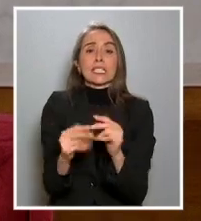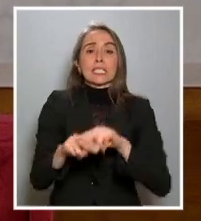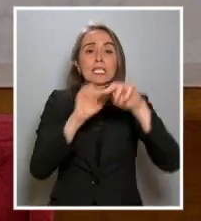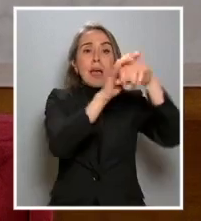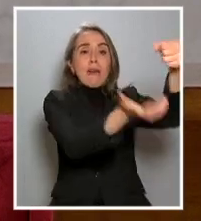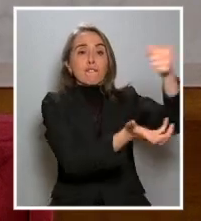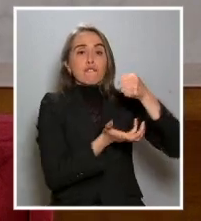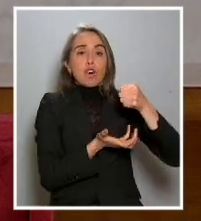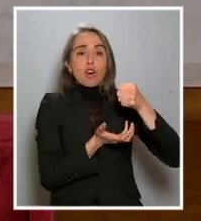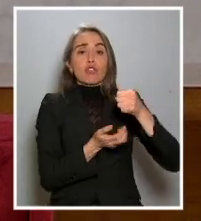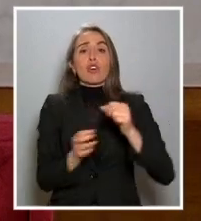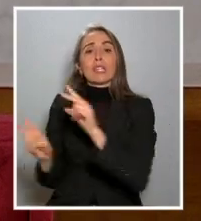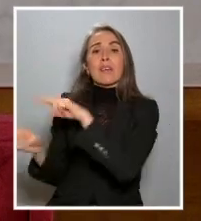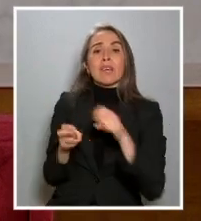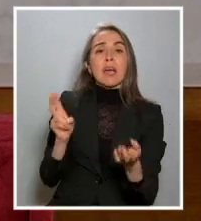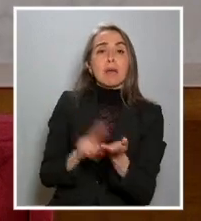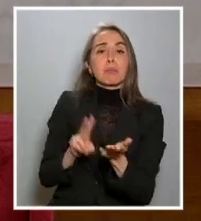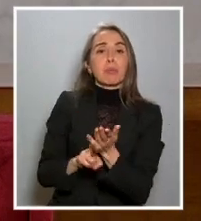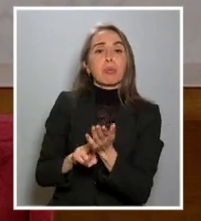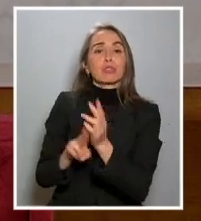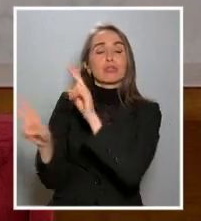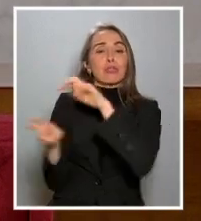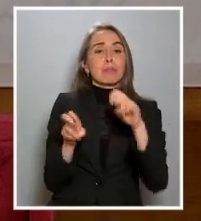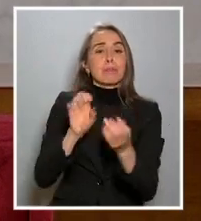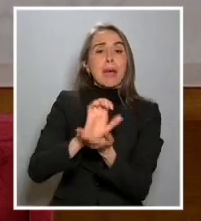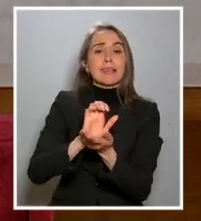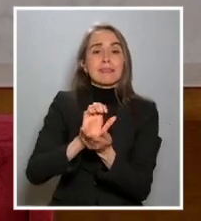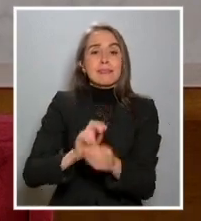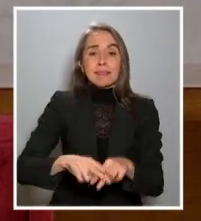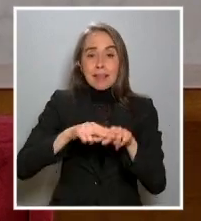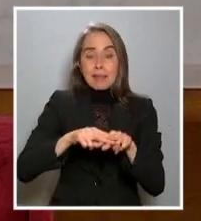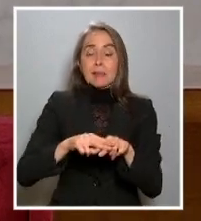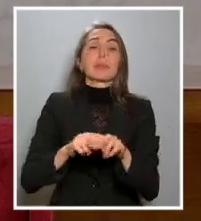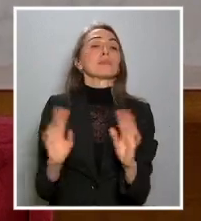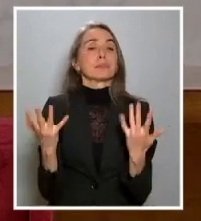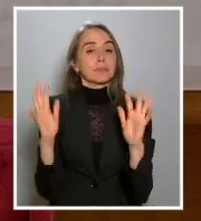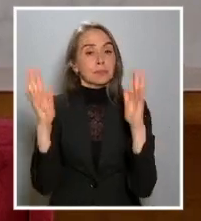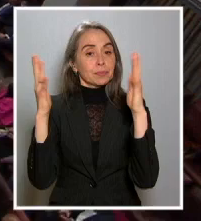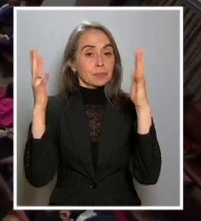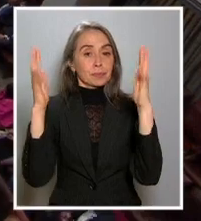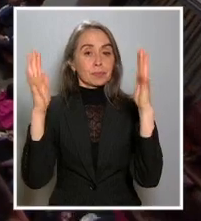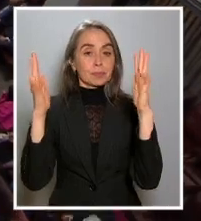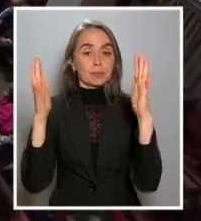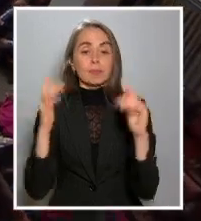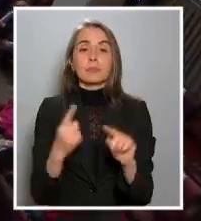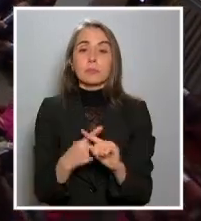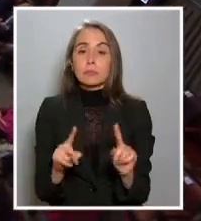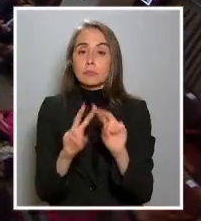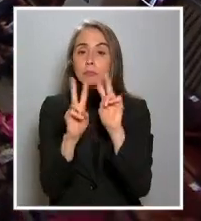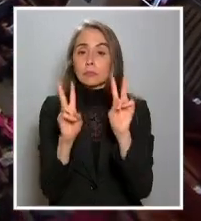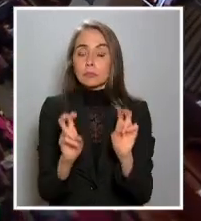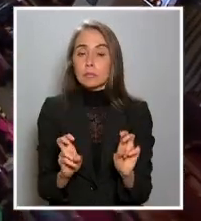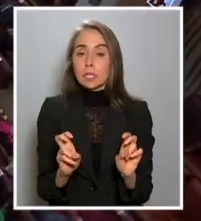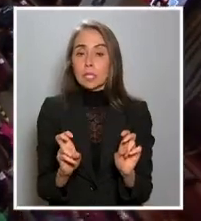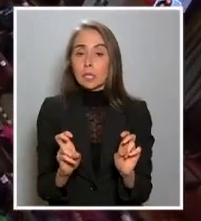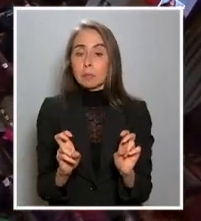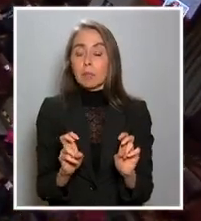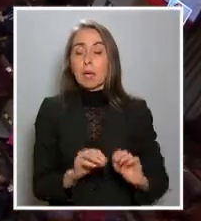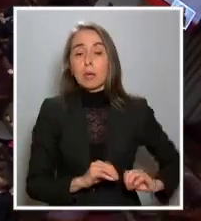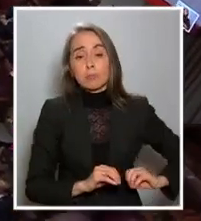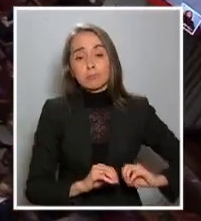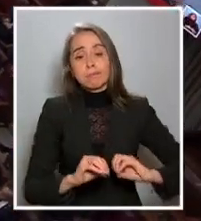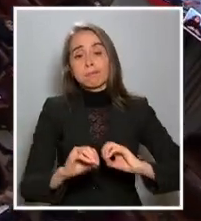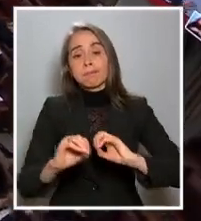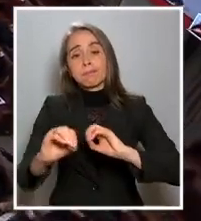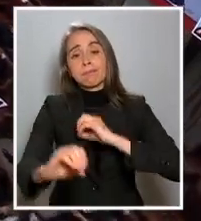recursos del pacto fiscal. Y aprovechando, quiero referirme a otro tema que hemos postergado